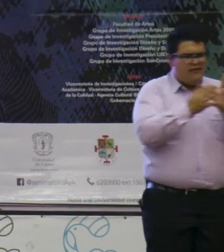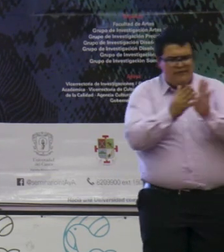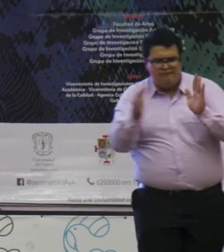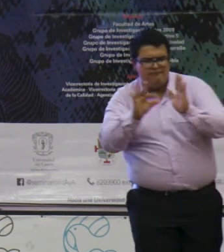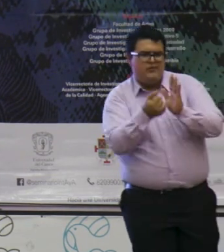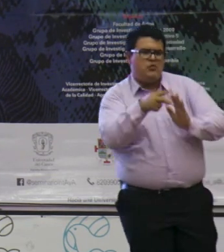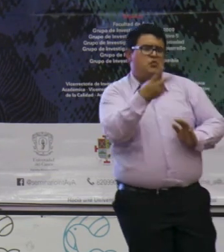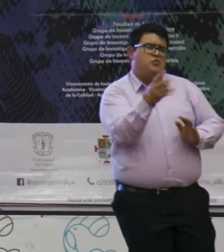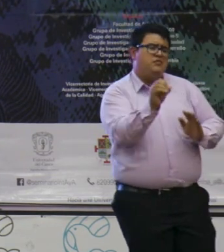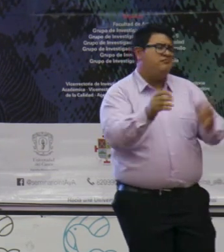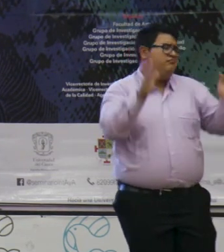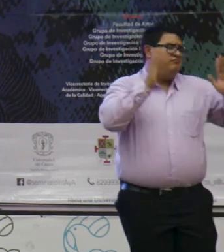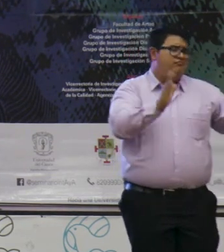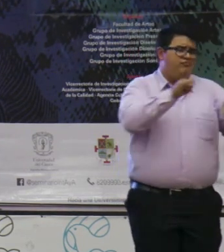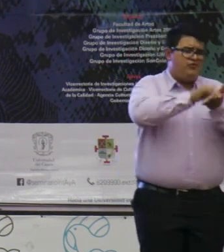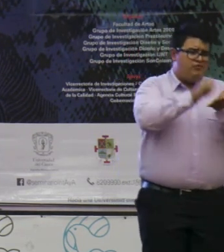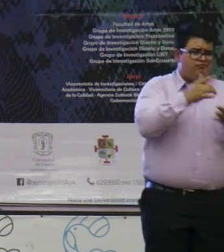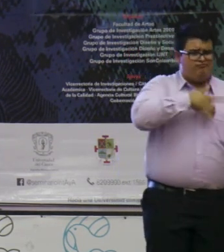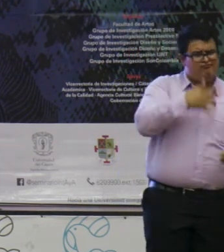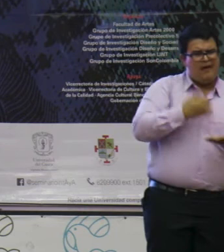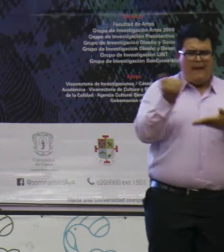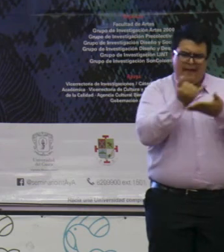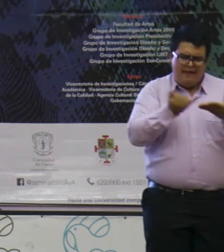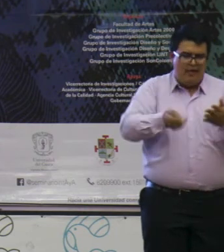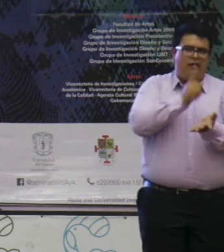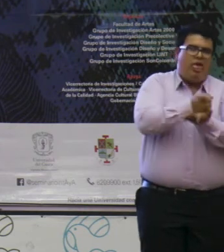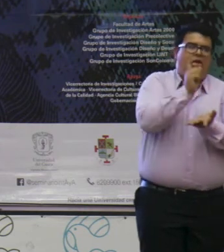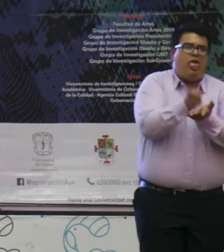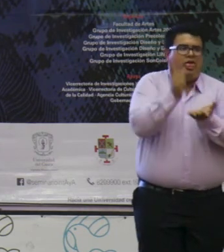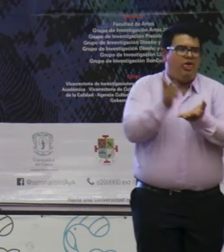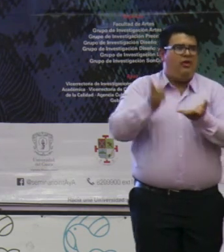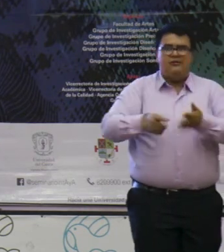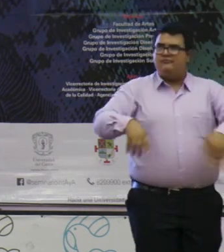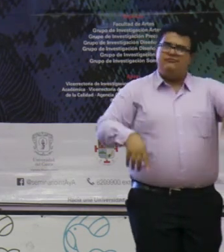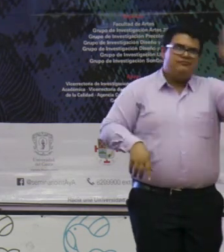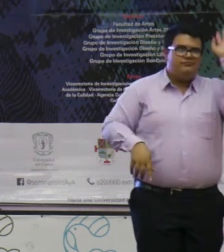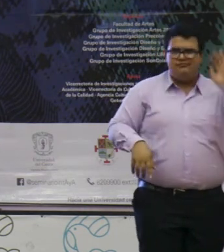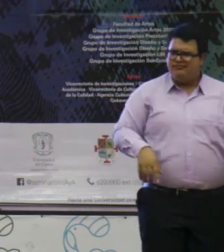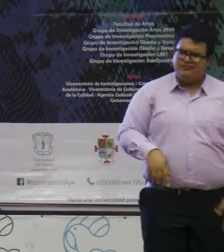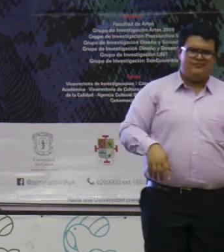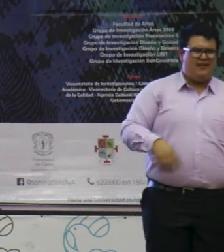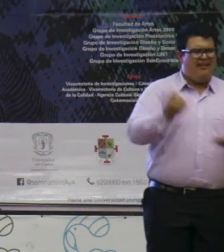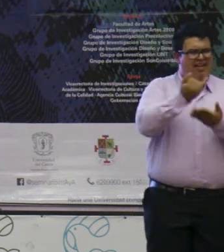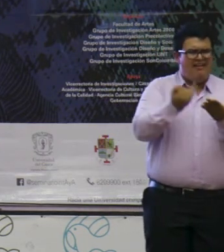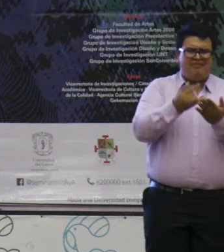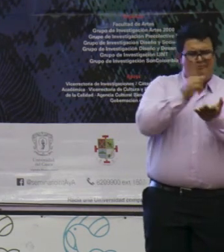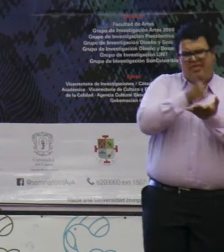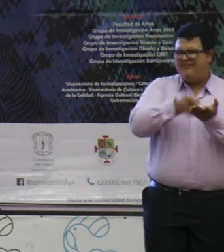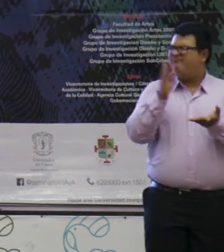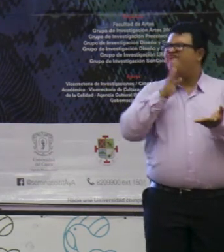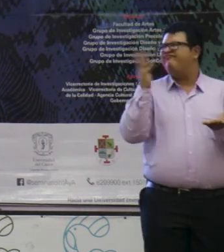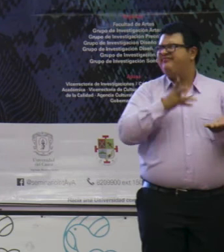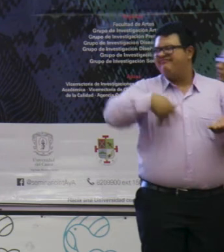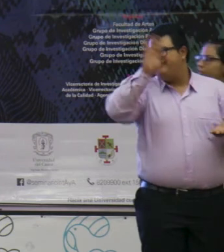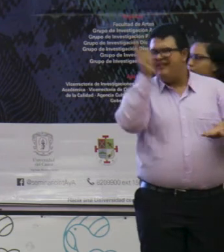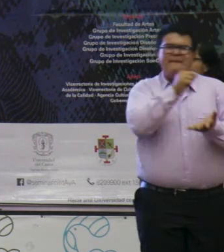La cantidad de instrucciones que se producen ilustradas son enormes. Entonces alguien dice, no, pero la instrucción no hay mucho problema. La